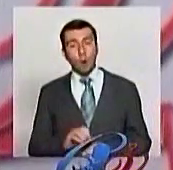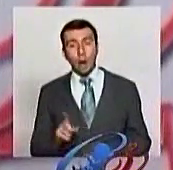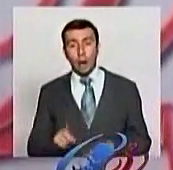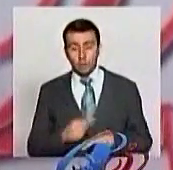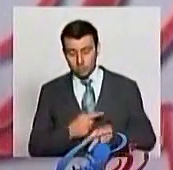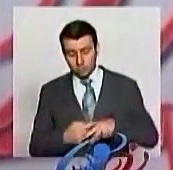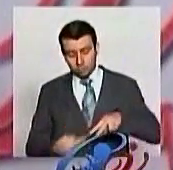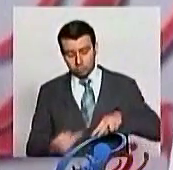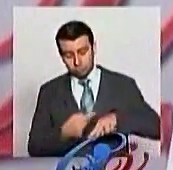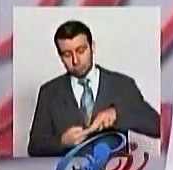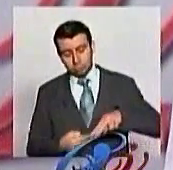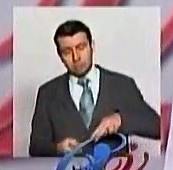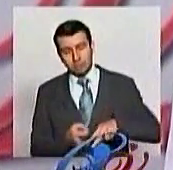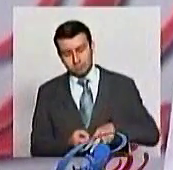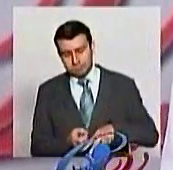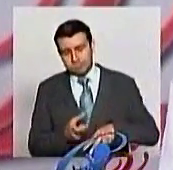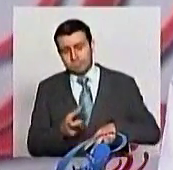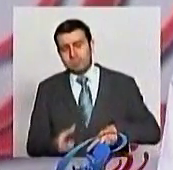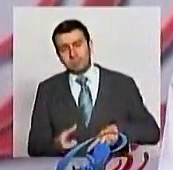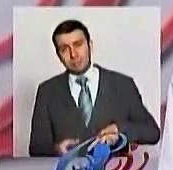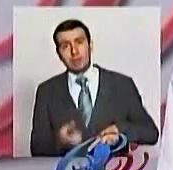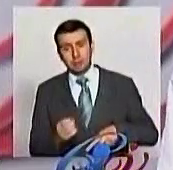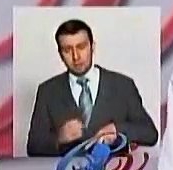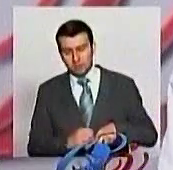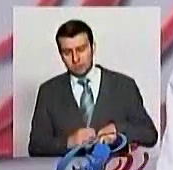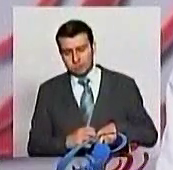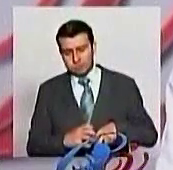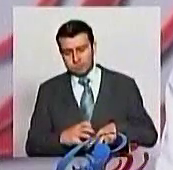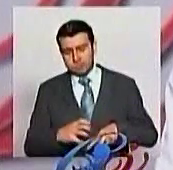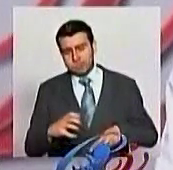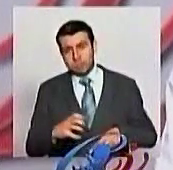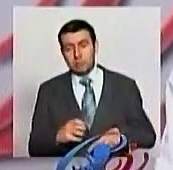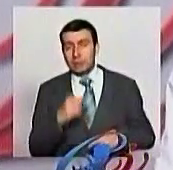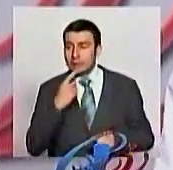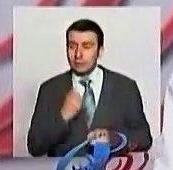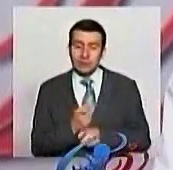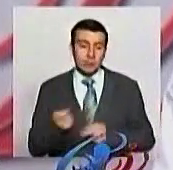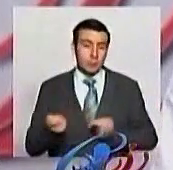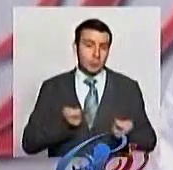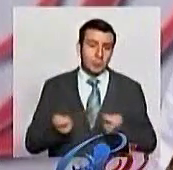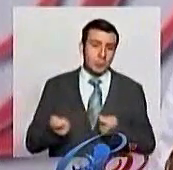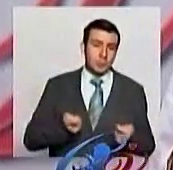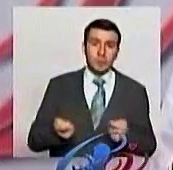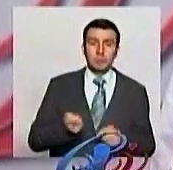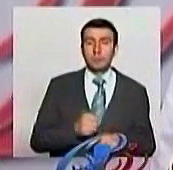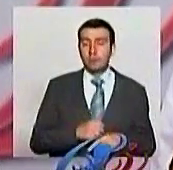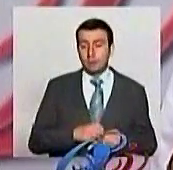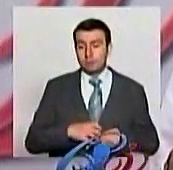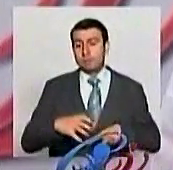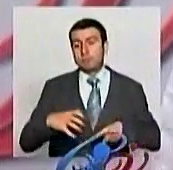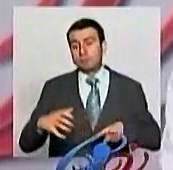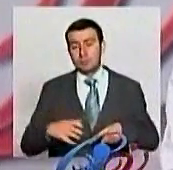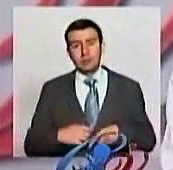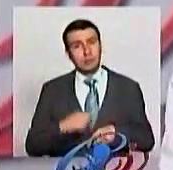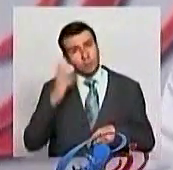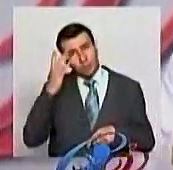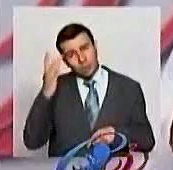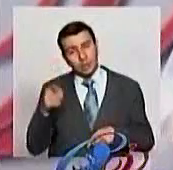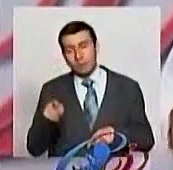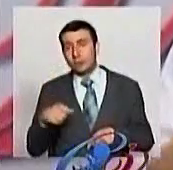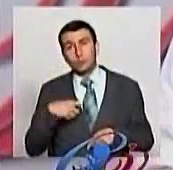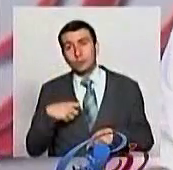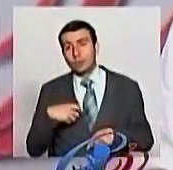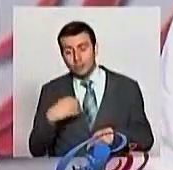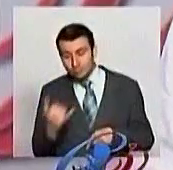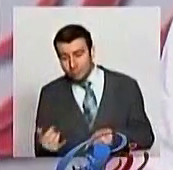las piernas que son arteriales, úlceras grandes, de muy difícil manejo porque obviamente no tienen un corazón y